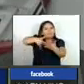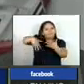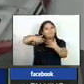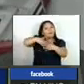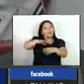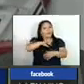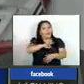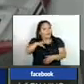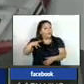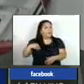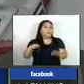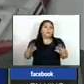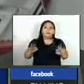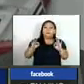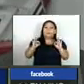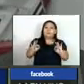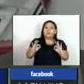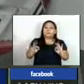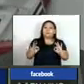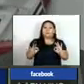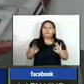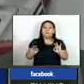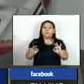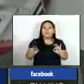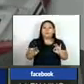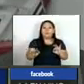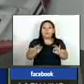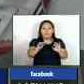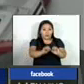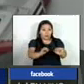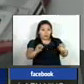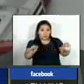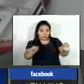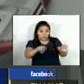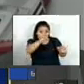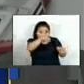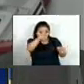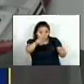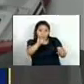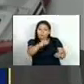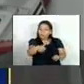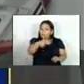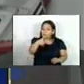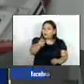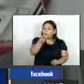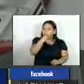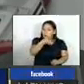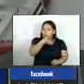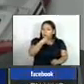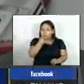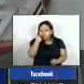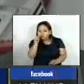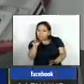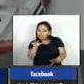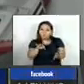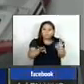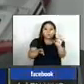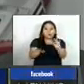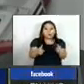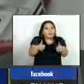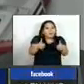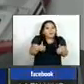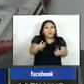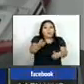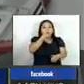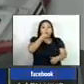familiar, va a ser más sencillo. Generar en nuestros niños el hábito de que ellos identifiquen cómo se debe de